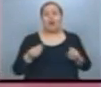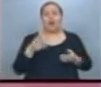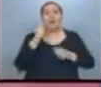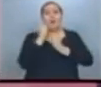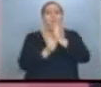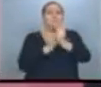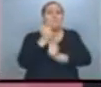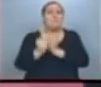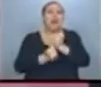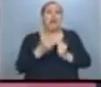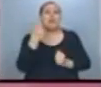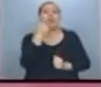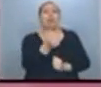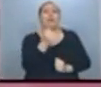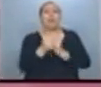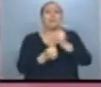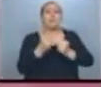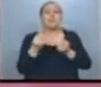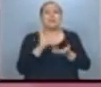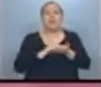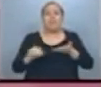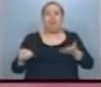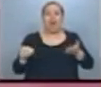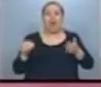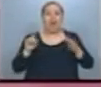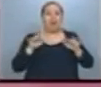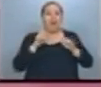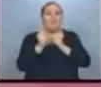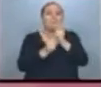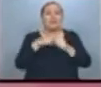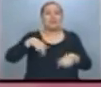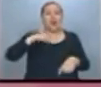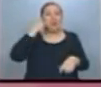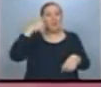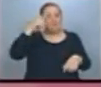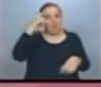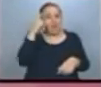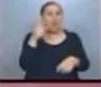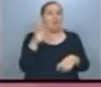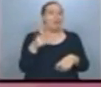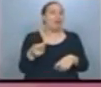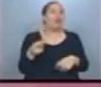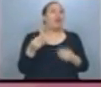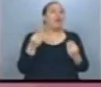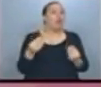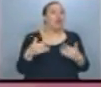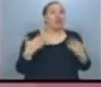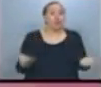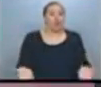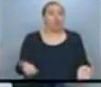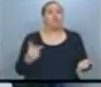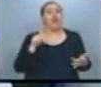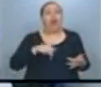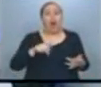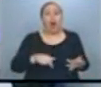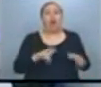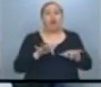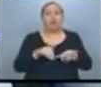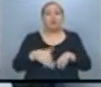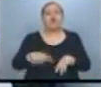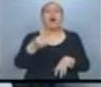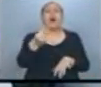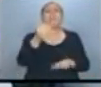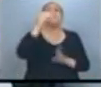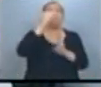¿no? Las que compran las empresas para sus empleados, las pequeñas, las pymes, para sus empleados. Entonces, van a estar más baratas